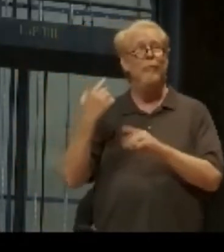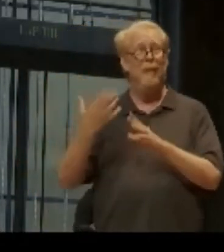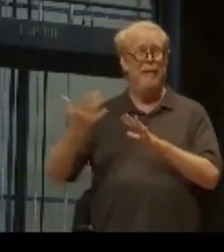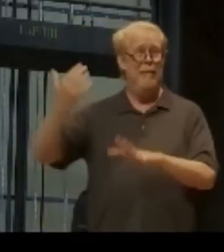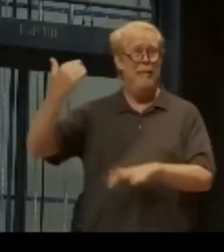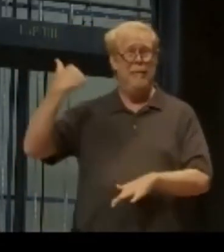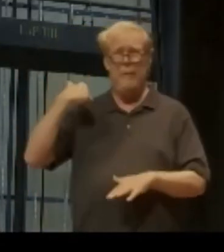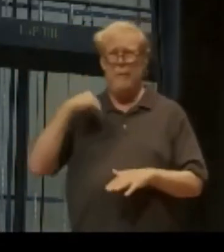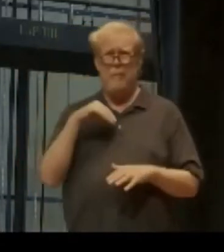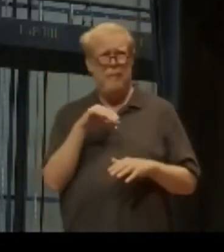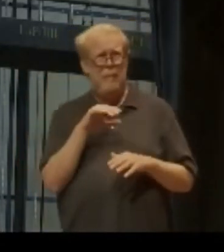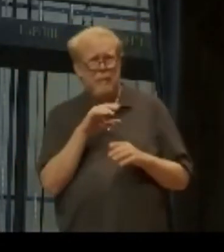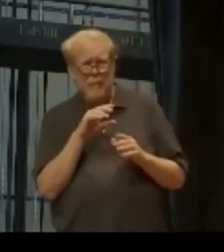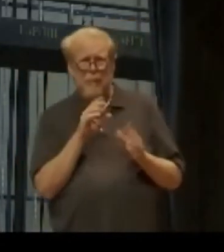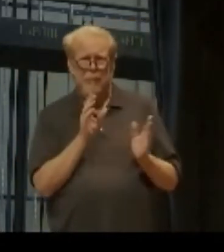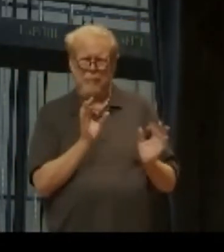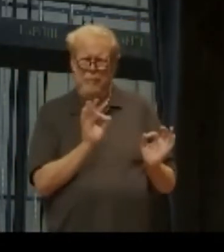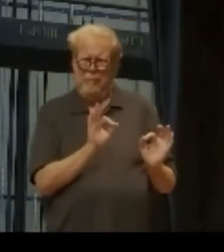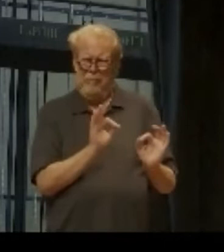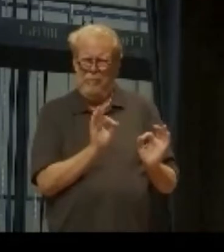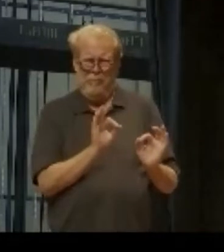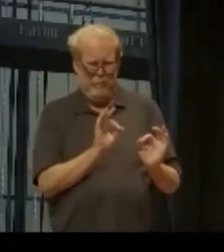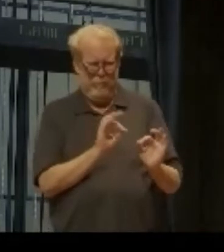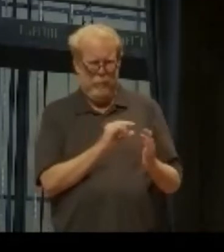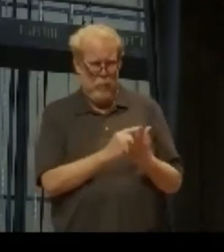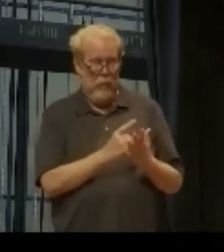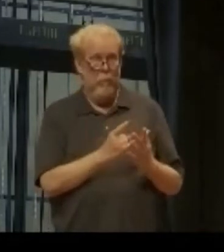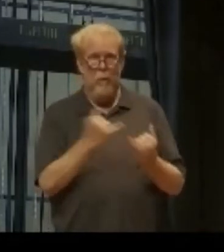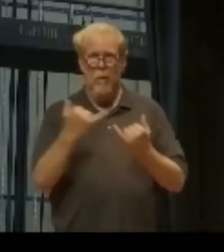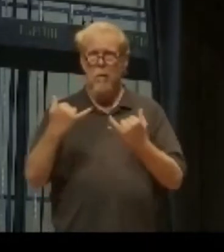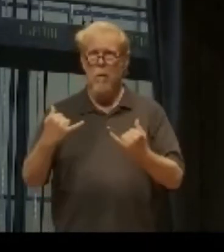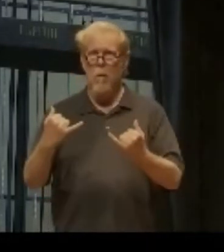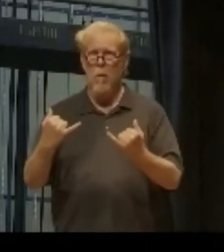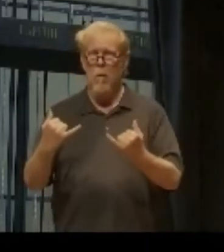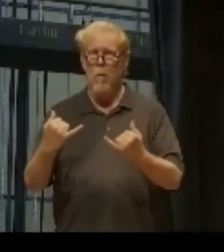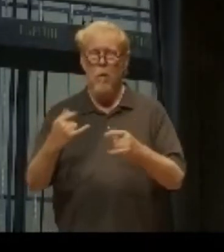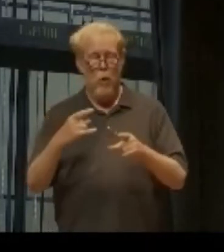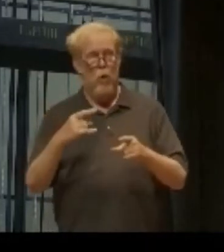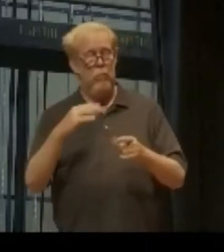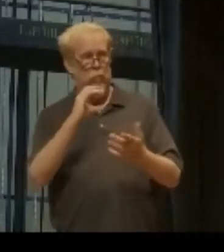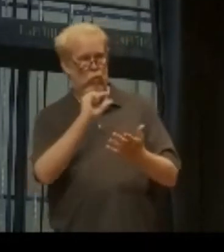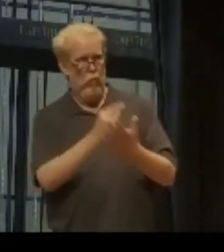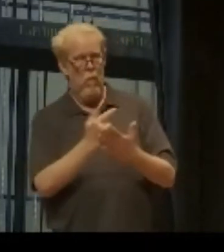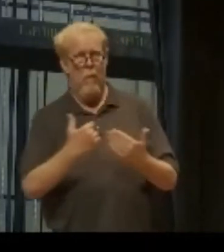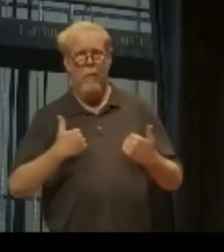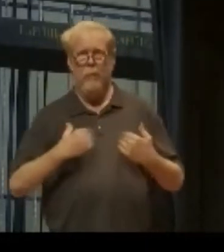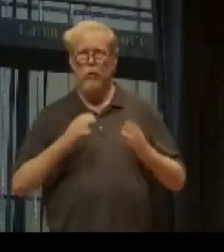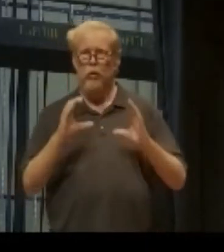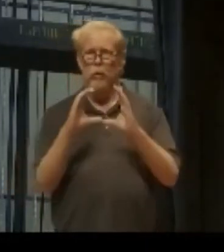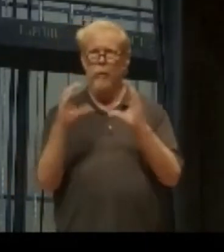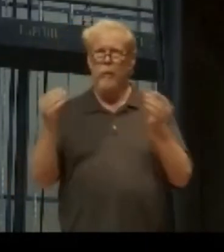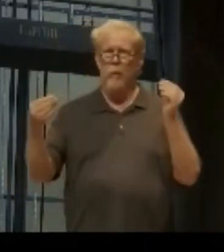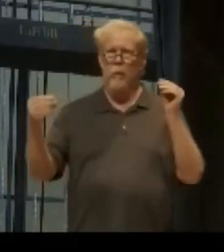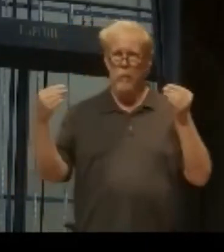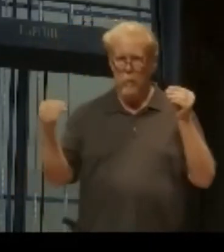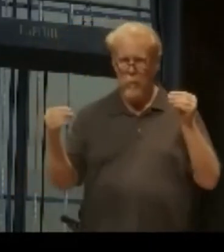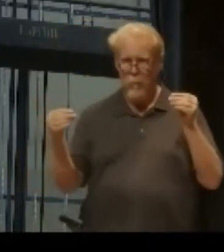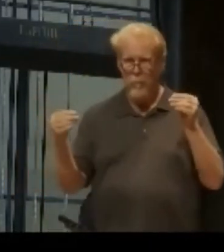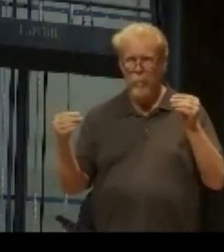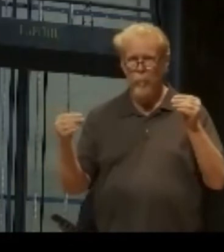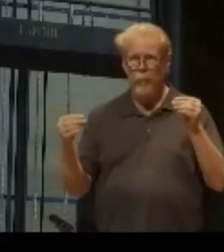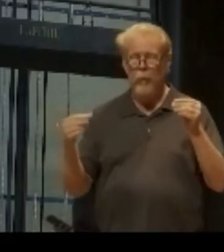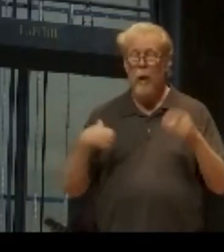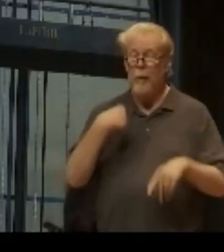estaban obteniendo certificado. Y miren a dónde estamos ahorita, en el 2020 y nuevamente este año vamos a exceder esa cantidad. Y eso